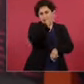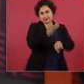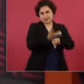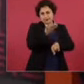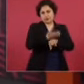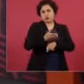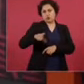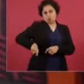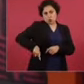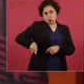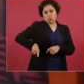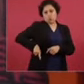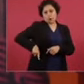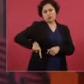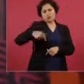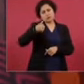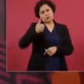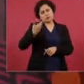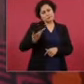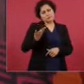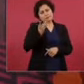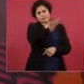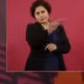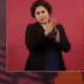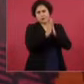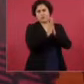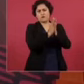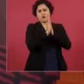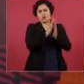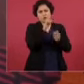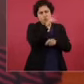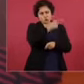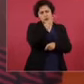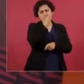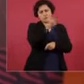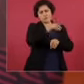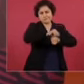porque pedí que aclararan,